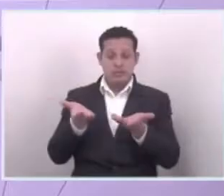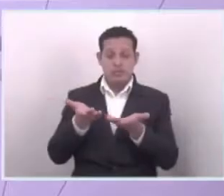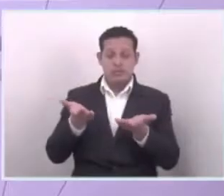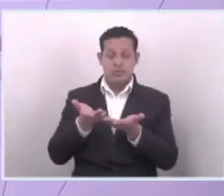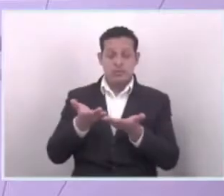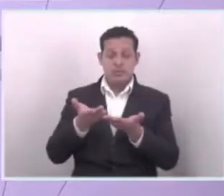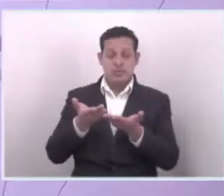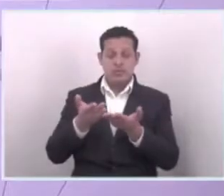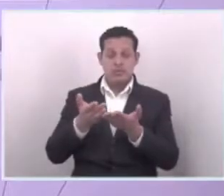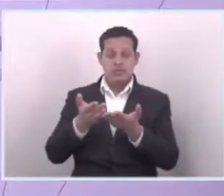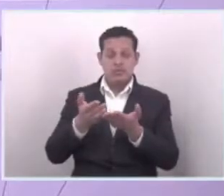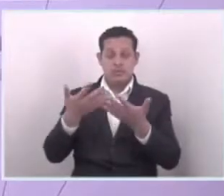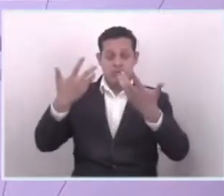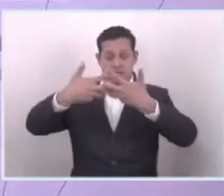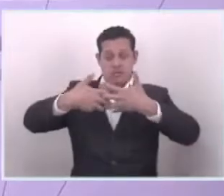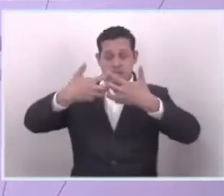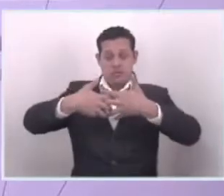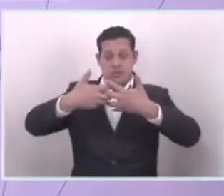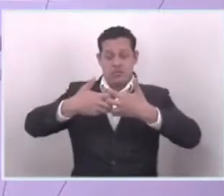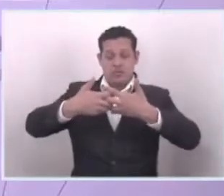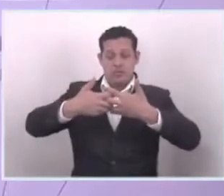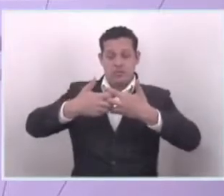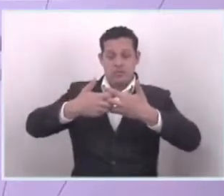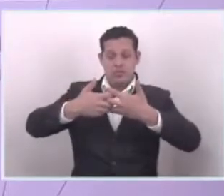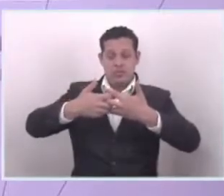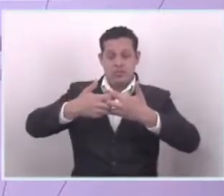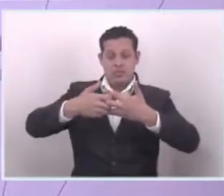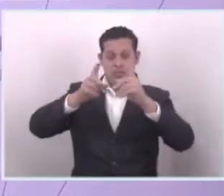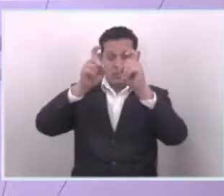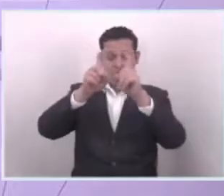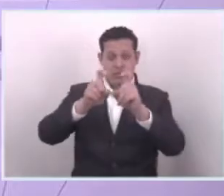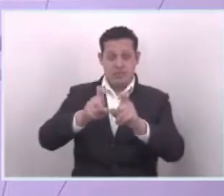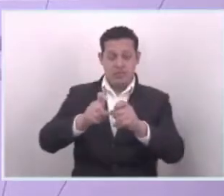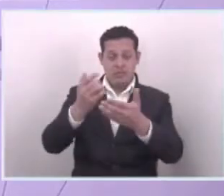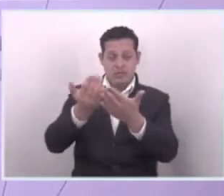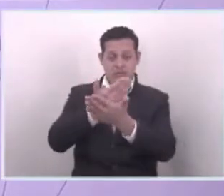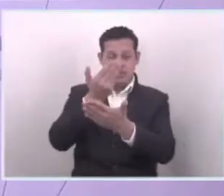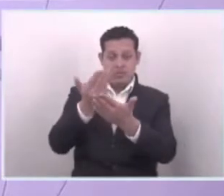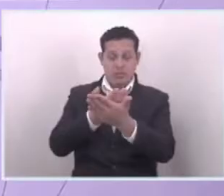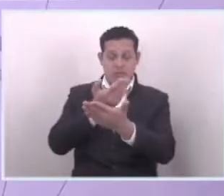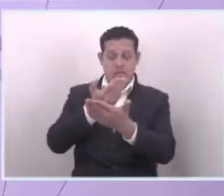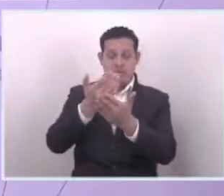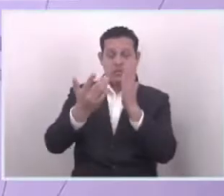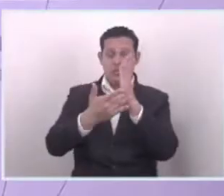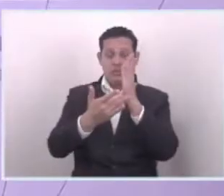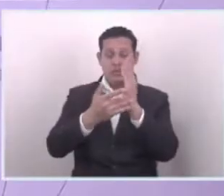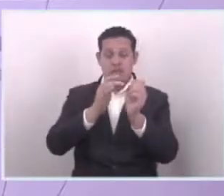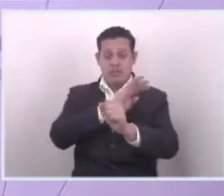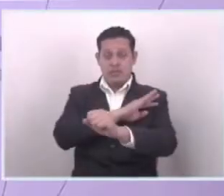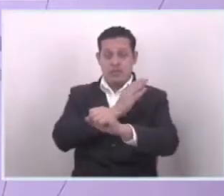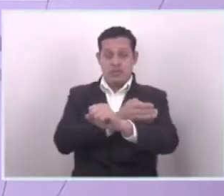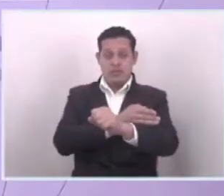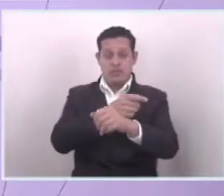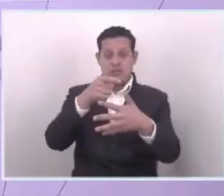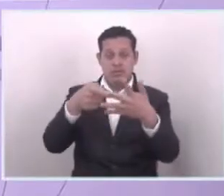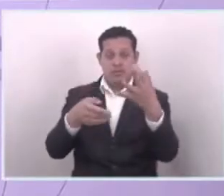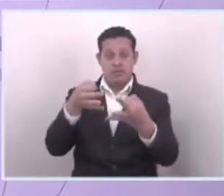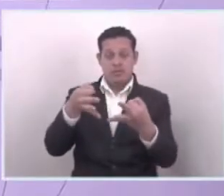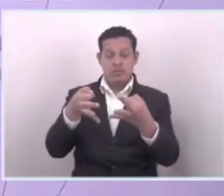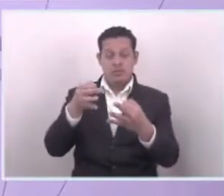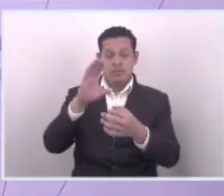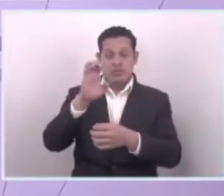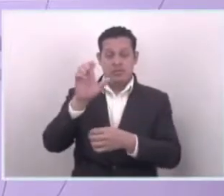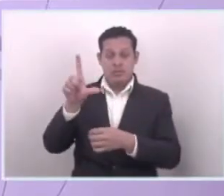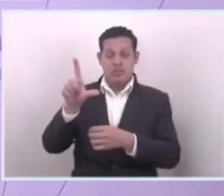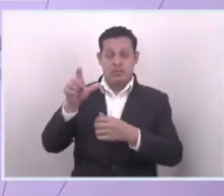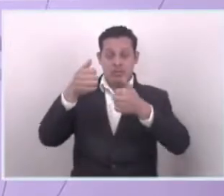que todo las empresas que al licitar hagan los estudios. Vamos a reforzar la ley de CEL.